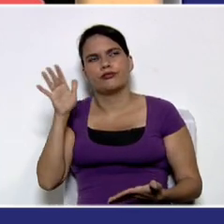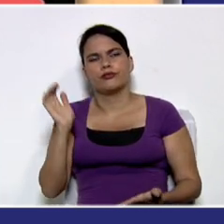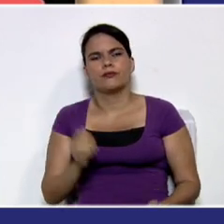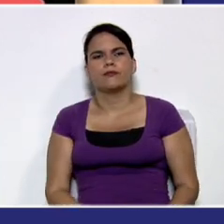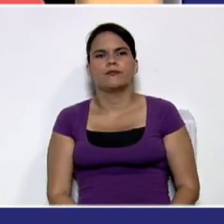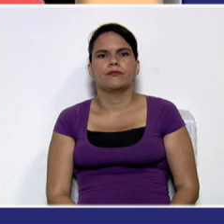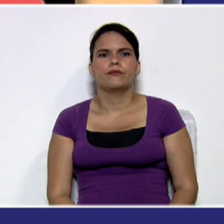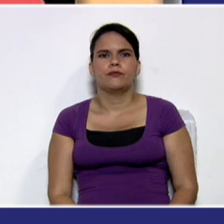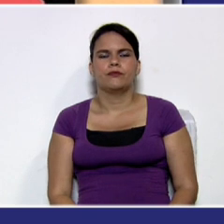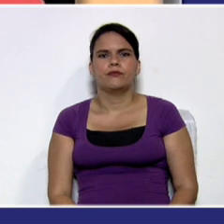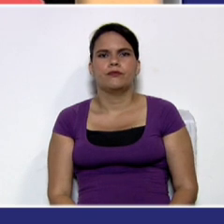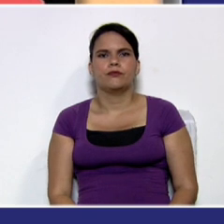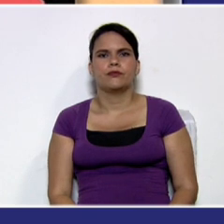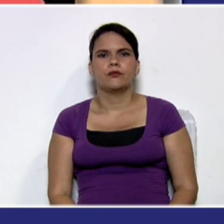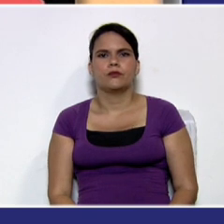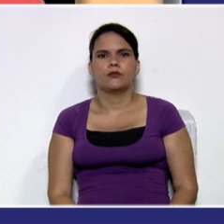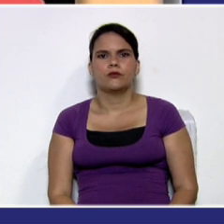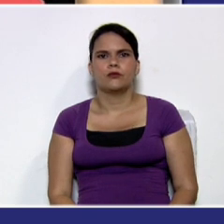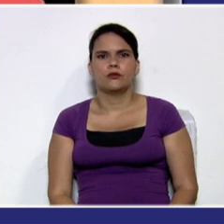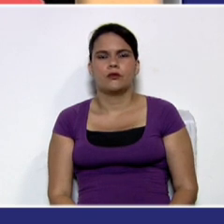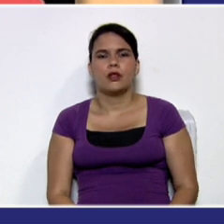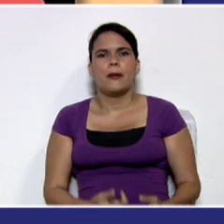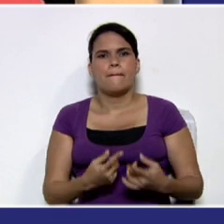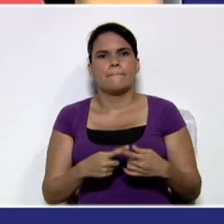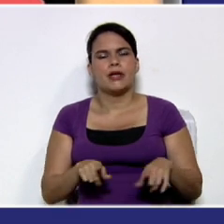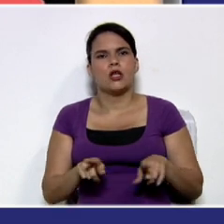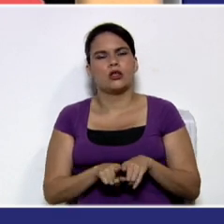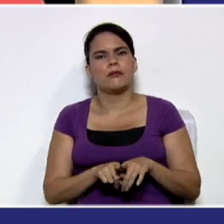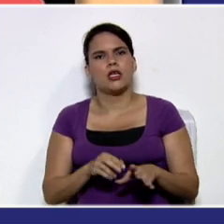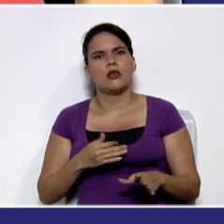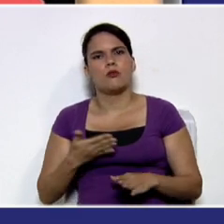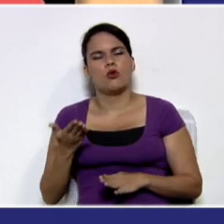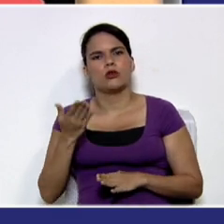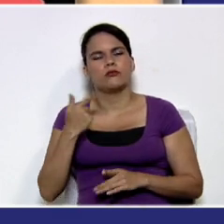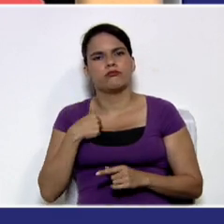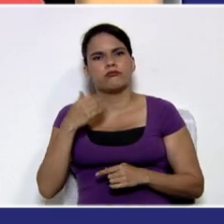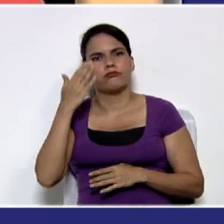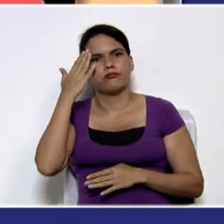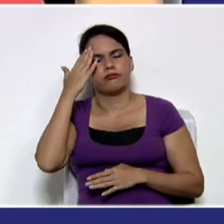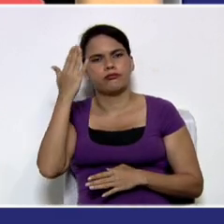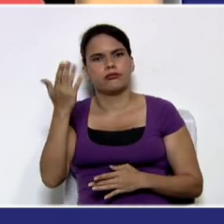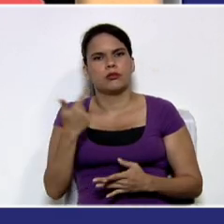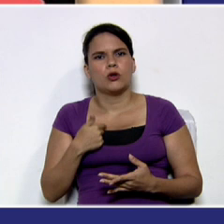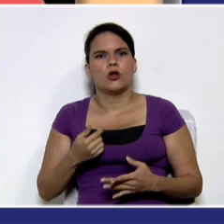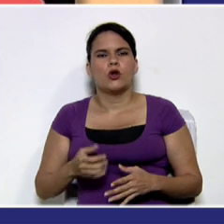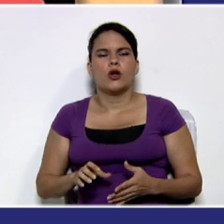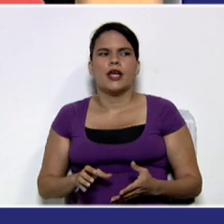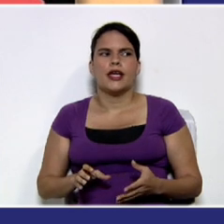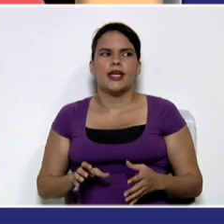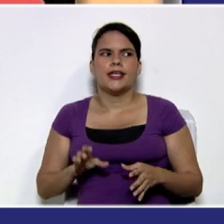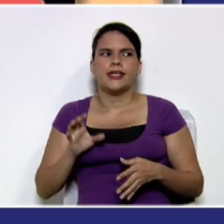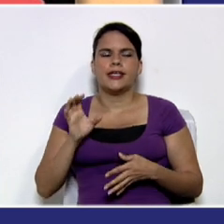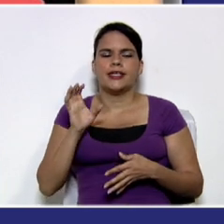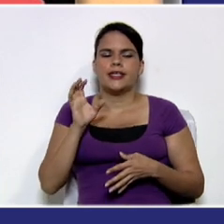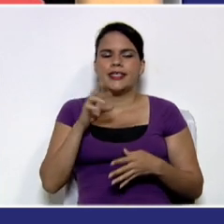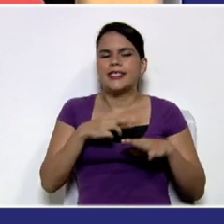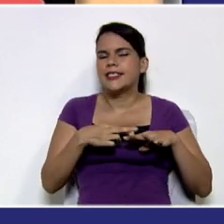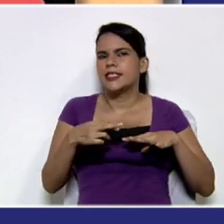5.675.683 habitantes. Pero también es importante que tomemos en cuenta lo que corresponde a la región